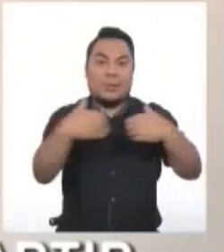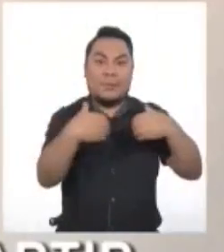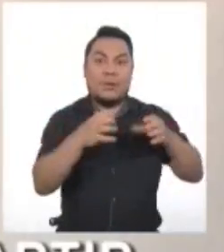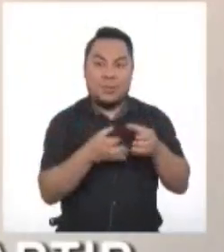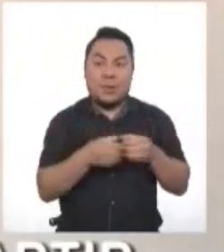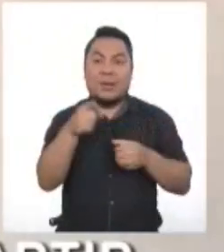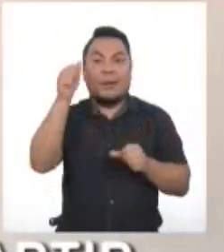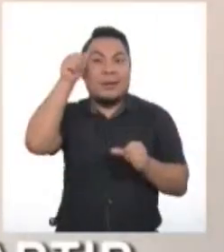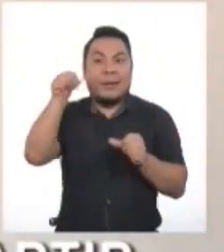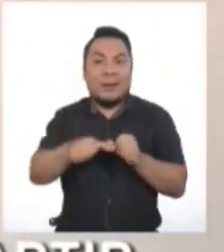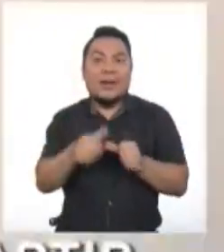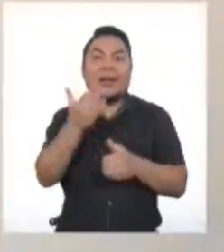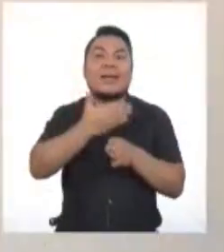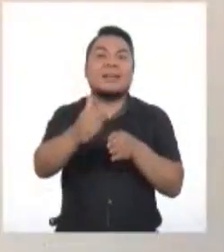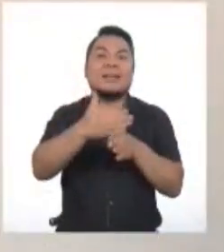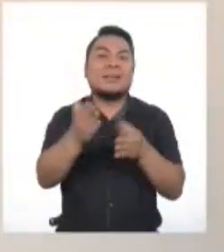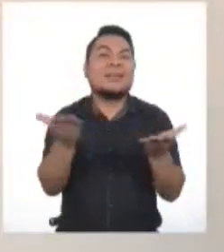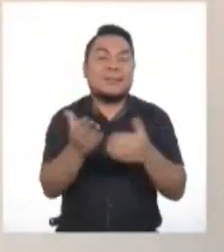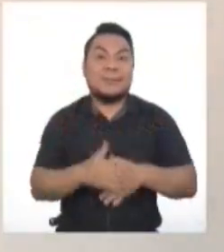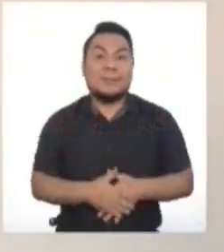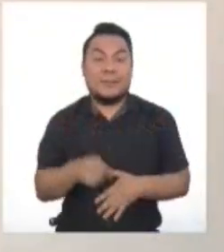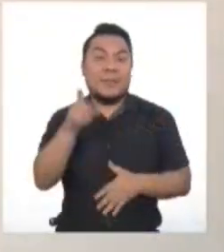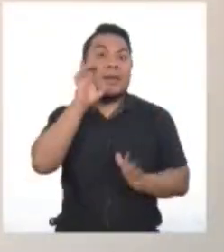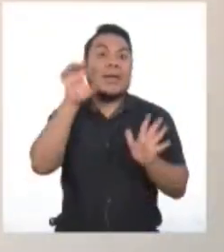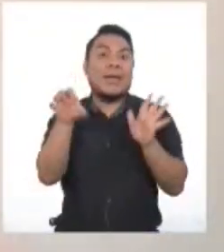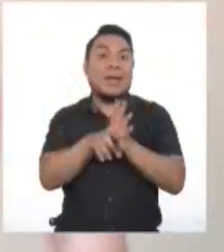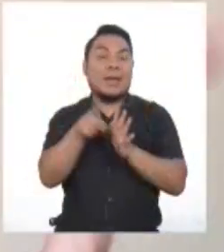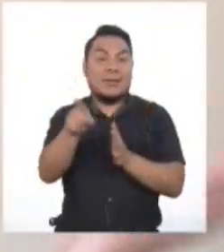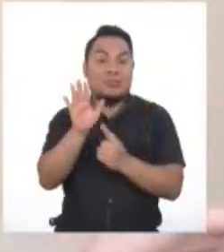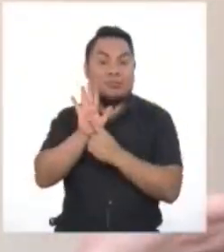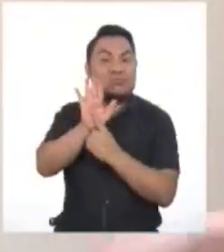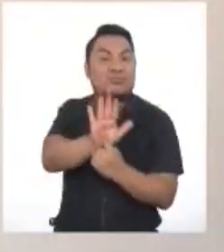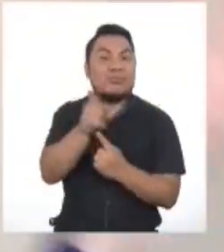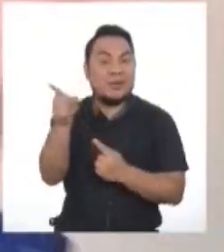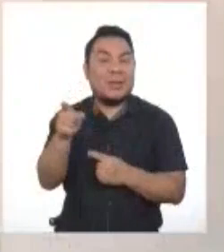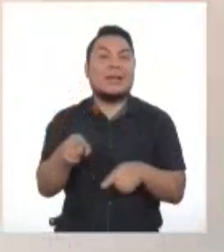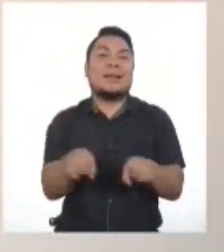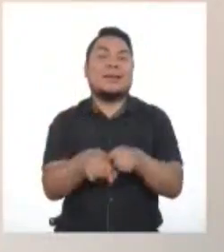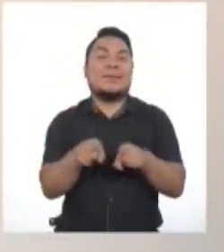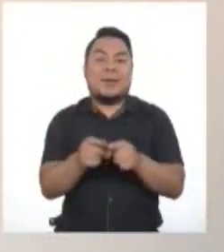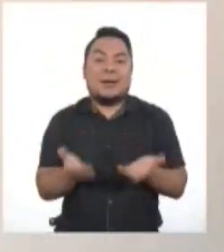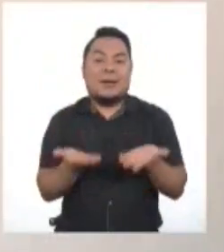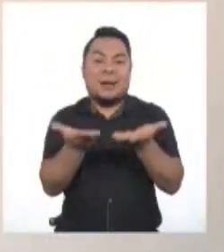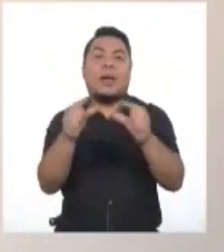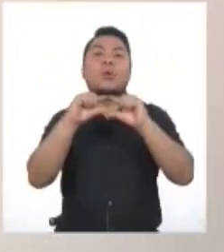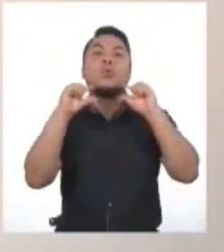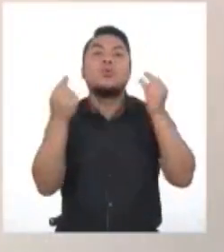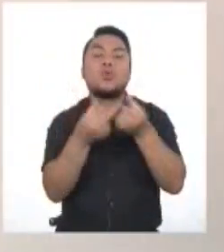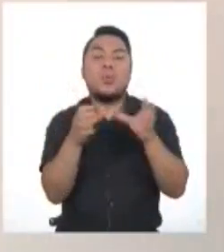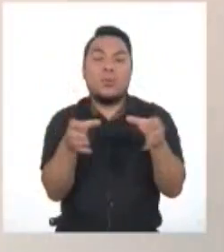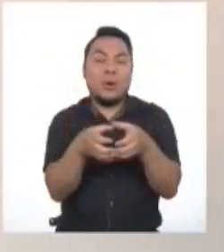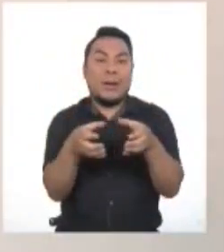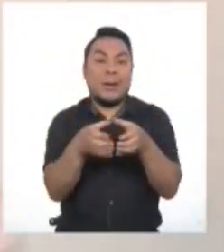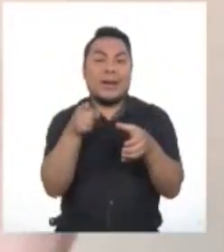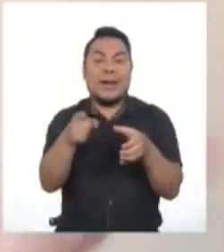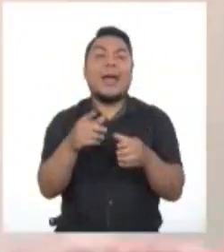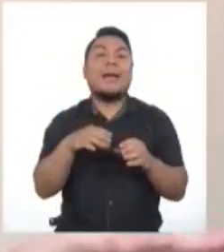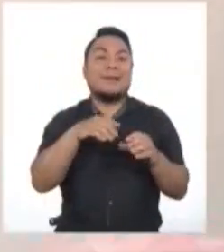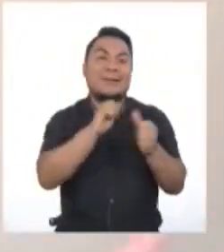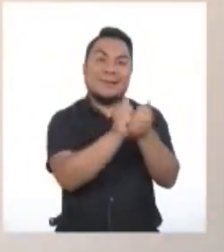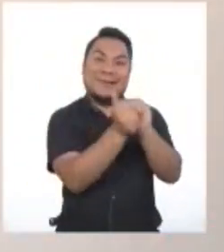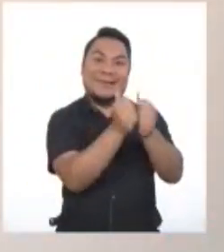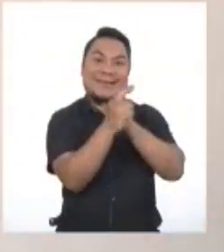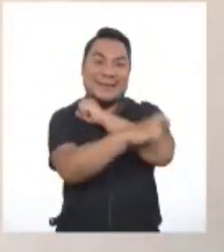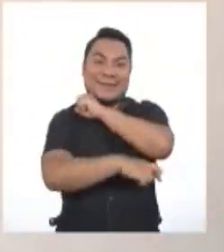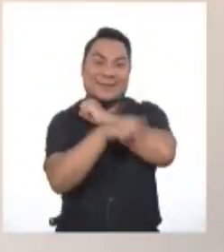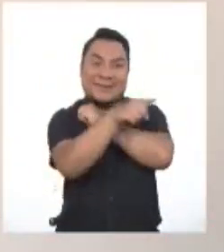recuerda que es repartir. En los ejemplos mostrados, tanto en los grupos de los equipos del Mundial,